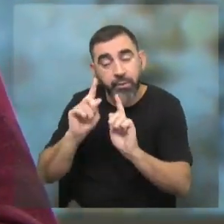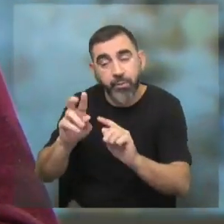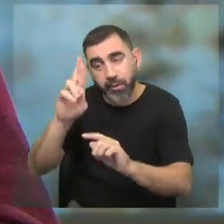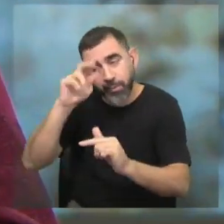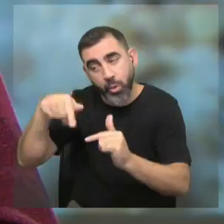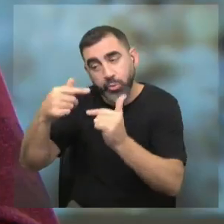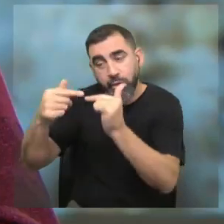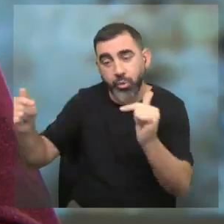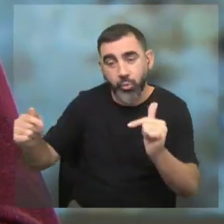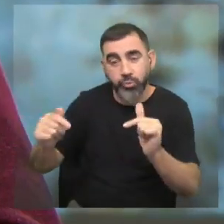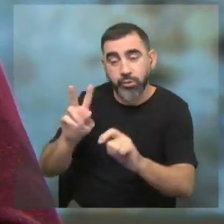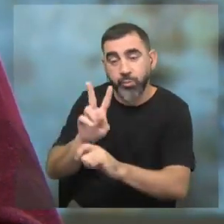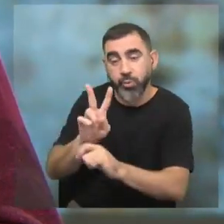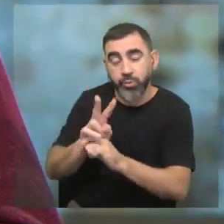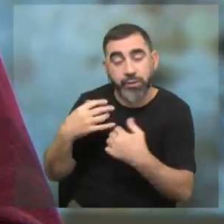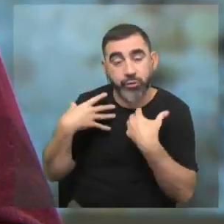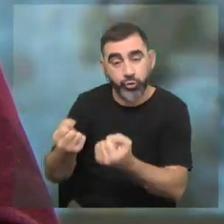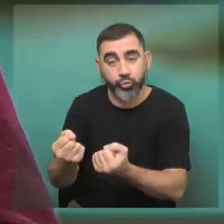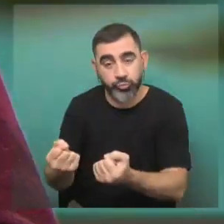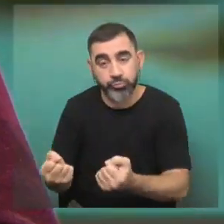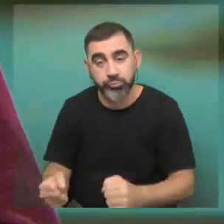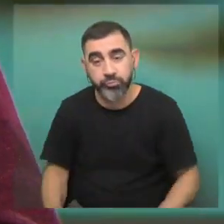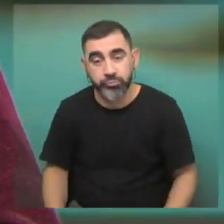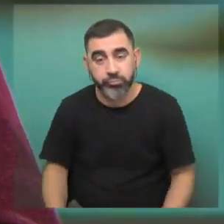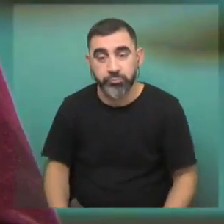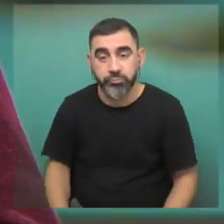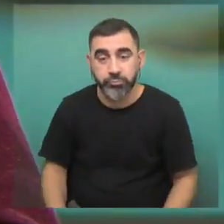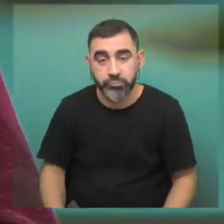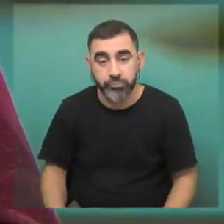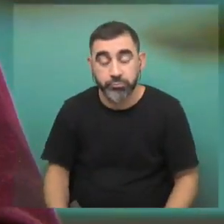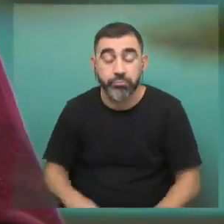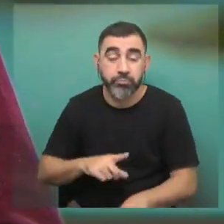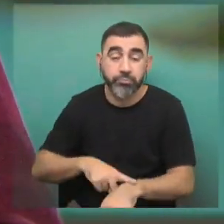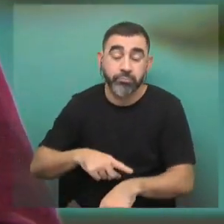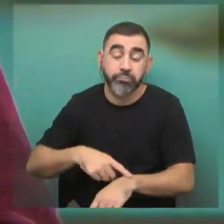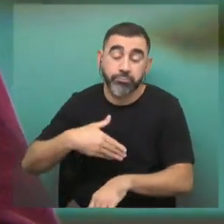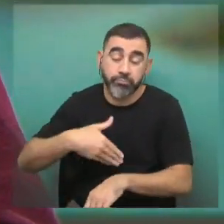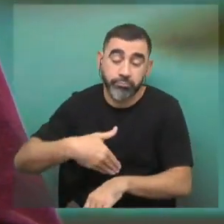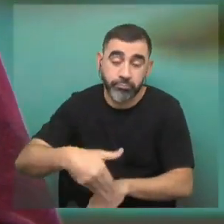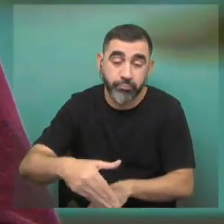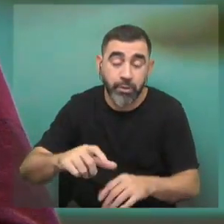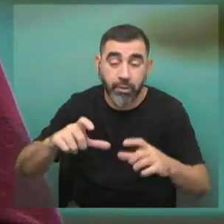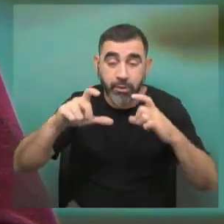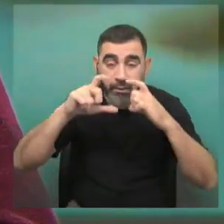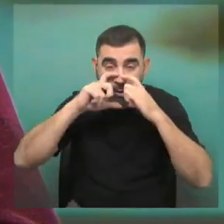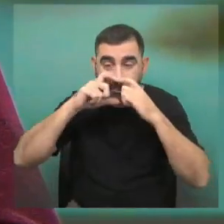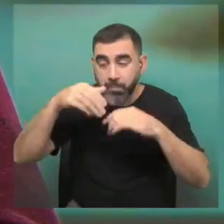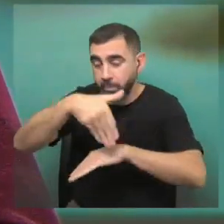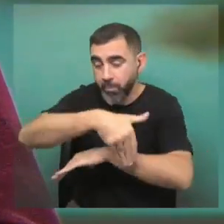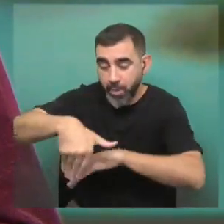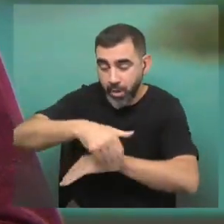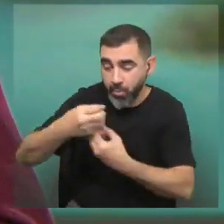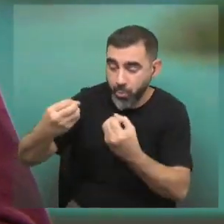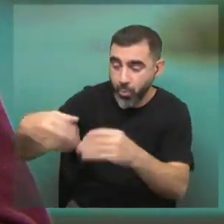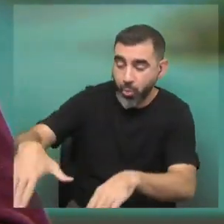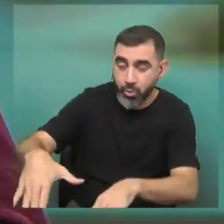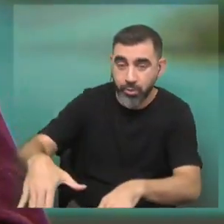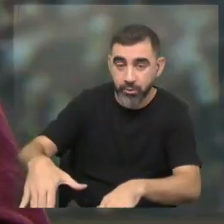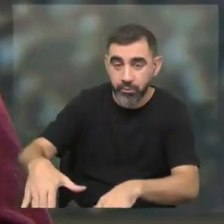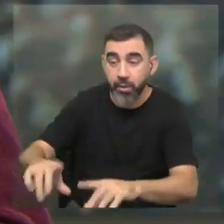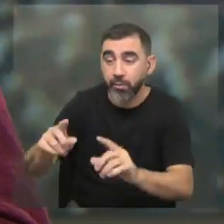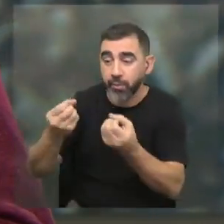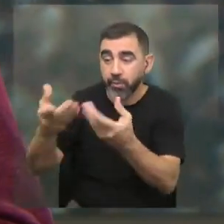Personalmente, con lo que más asociaba a la fibra de carbono y los deportes era con las bicicletas, ¿no? Que desde que se empezó a usar este material bajaron